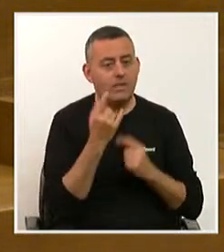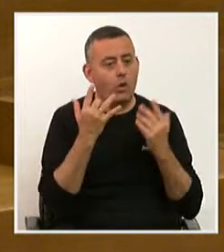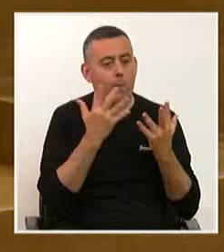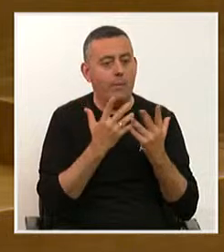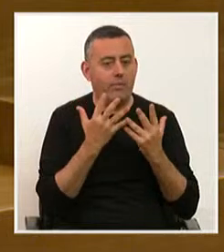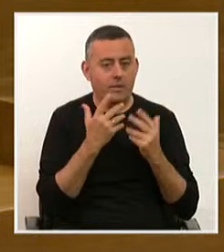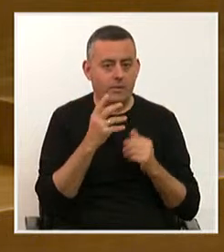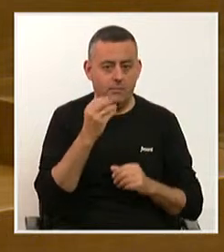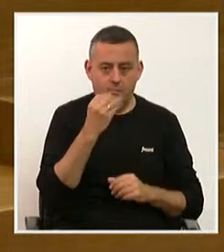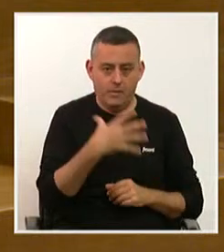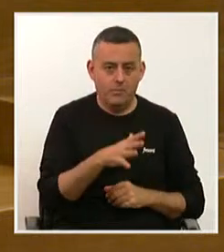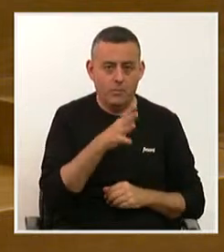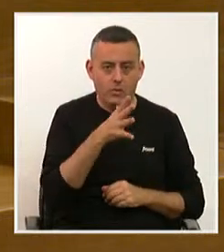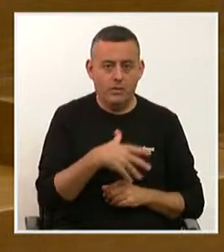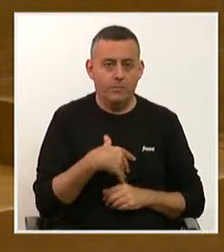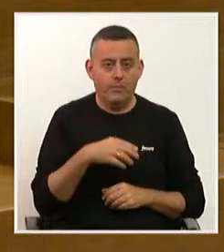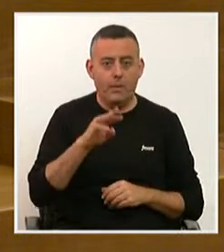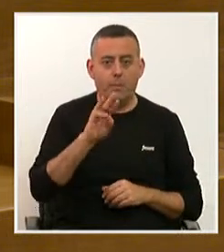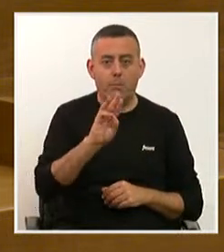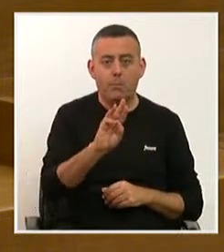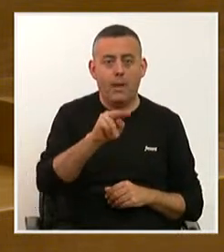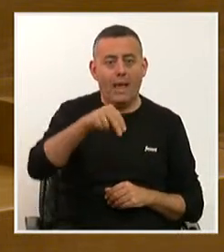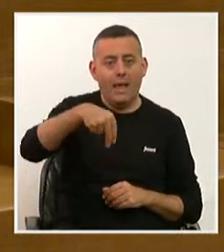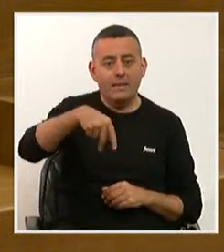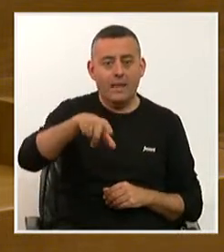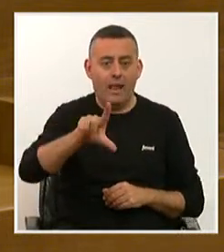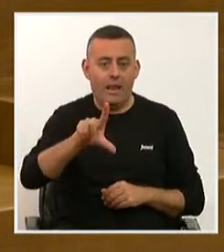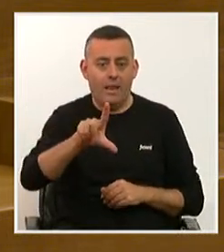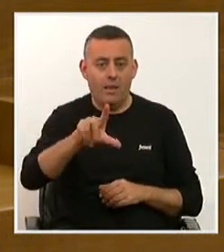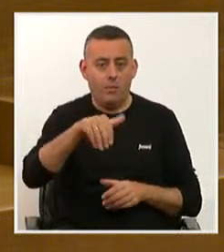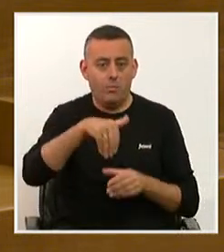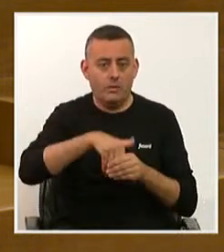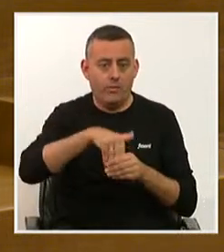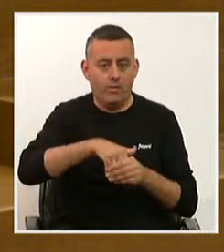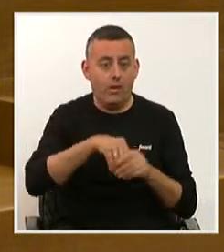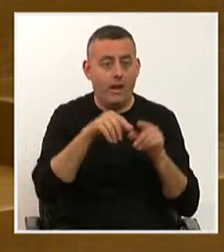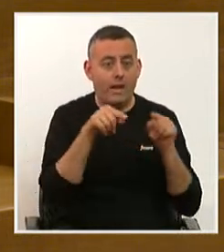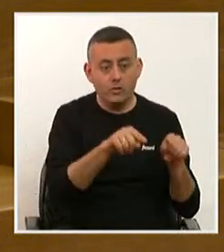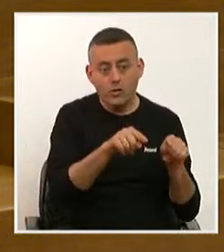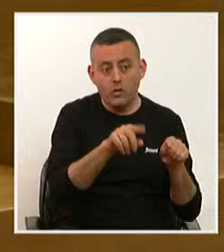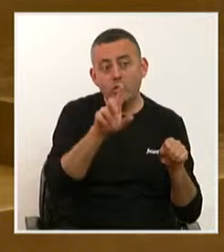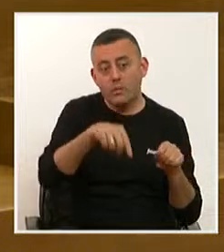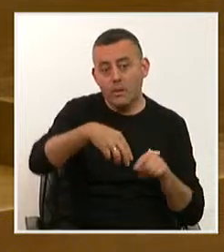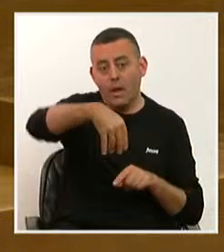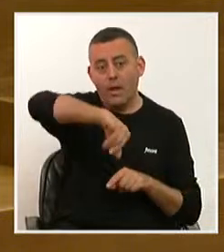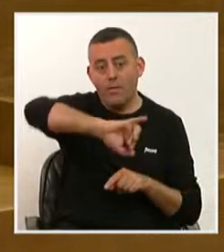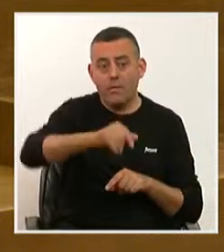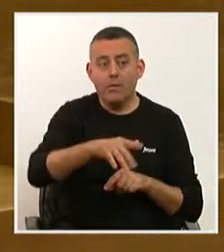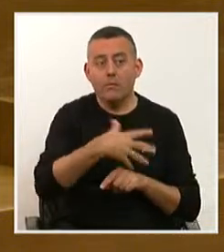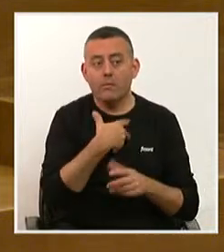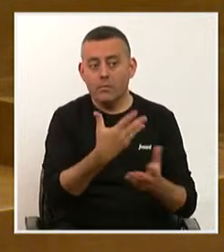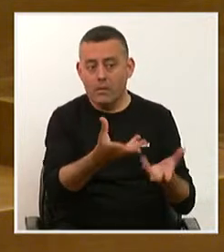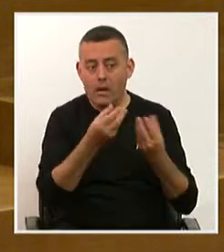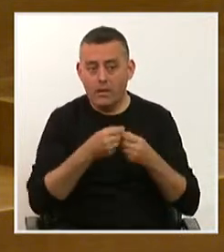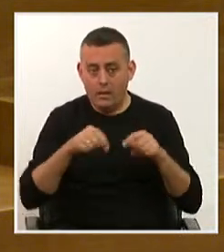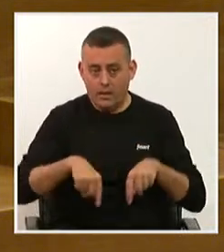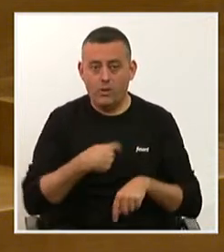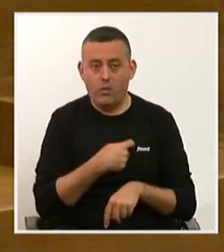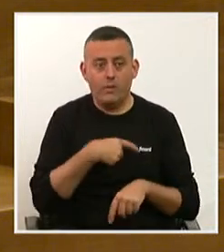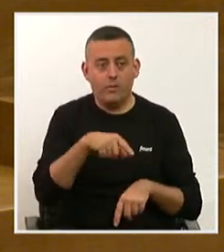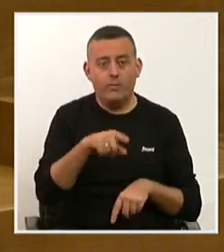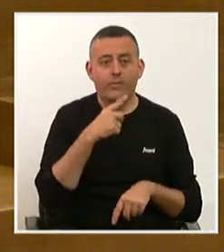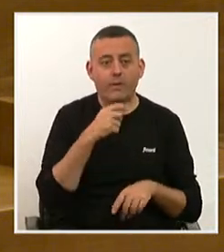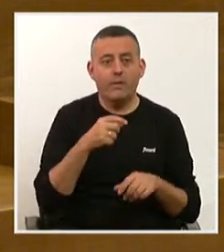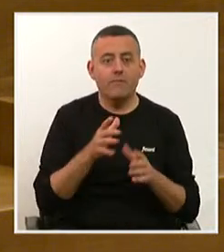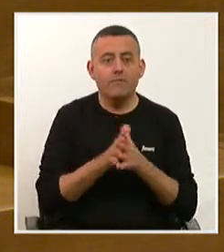sios en una pnl que nosot el señor Mazo quear y conven del si conv el señor Mazo a